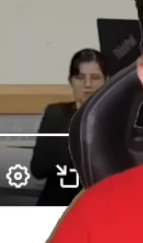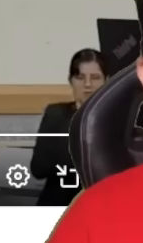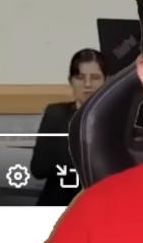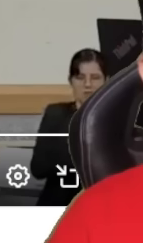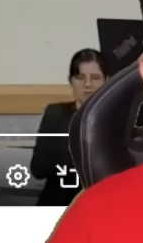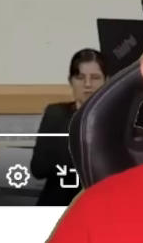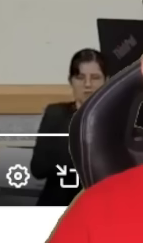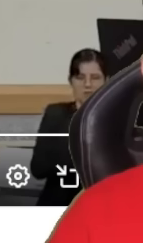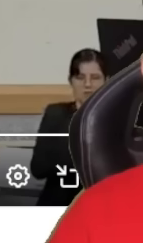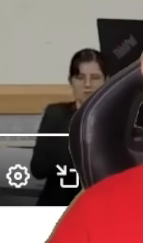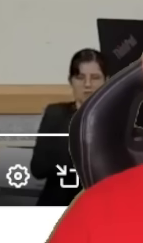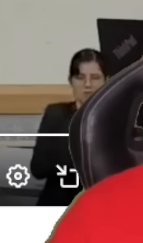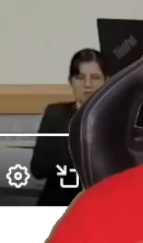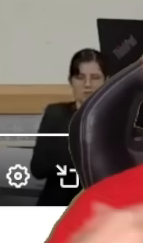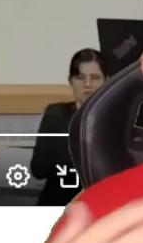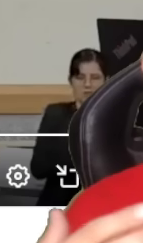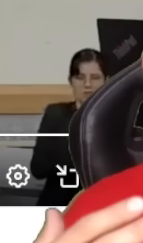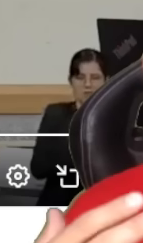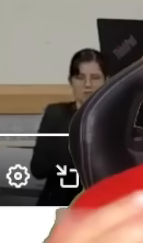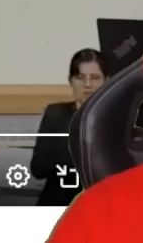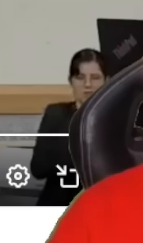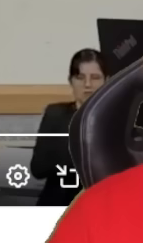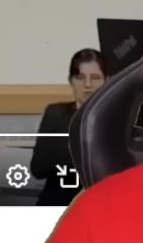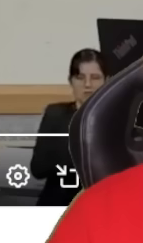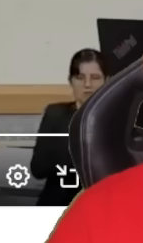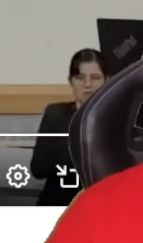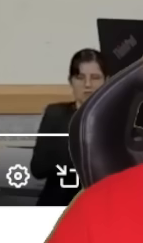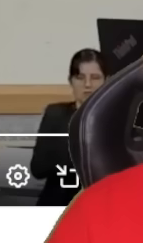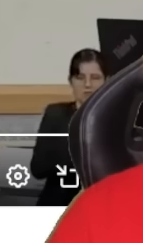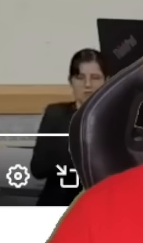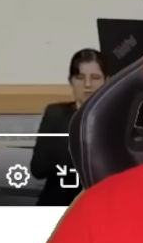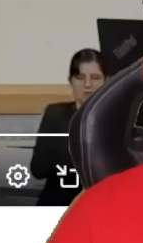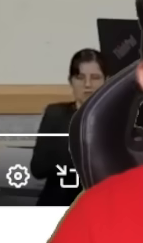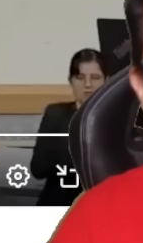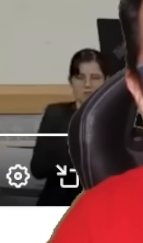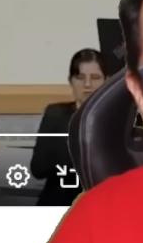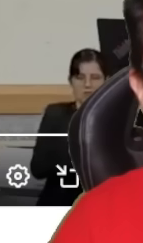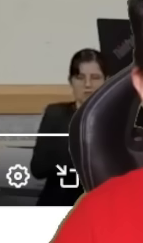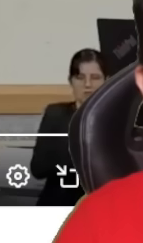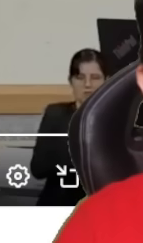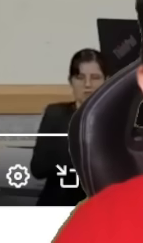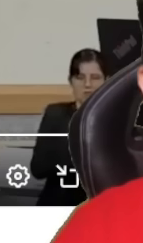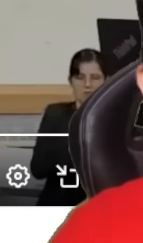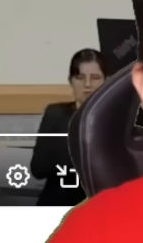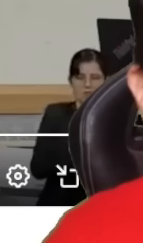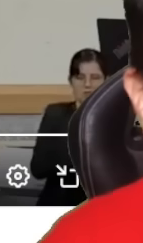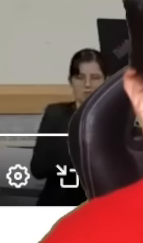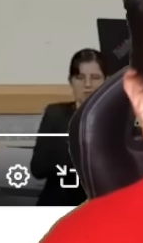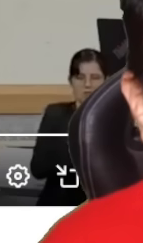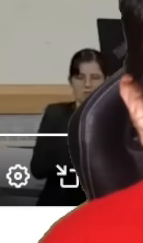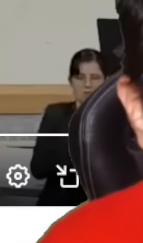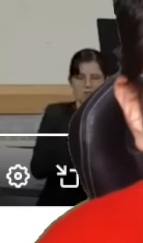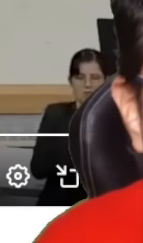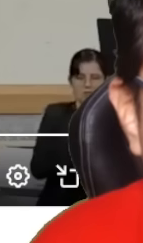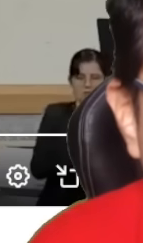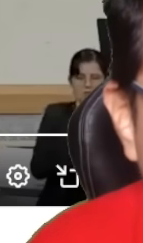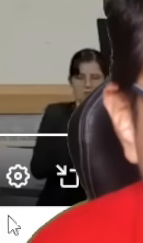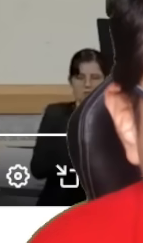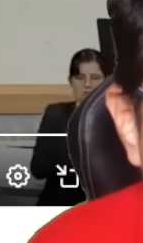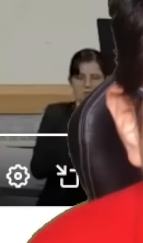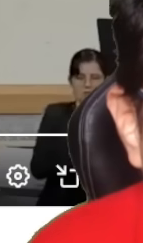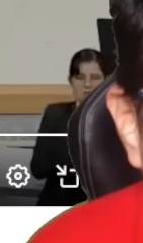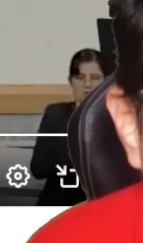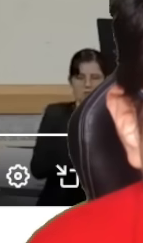suscribirse este apóyenme con un like compartan para que llega más gente y nos vemos en una próxima video información chu